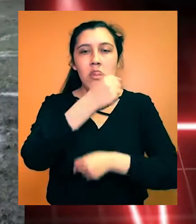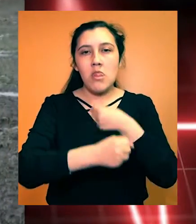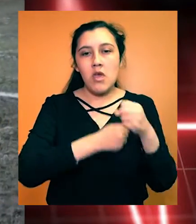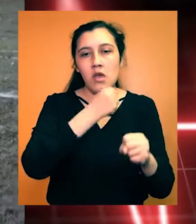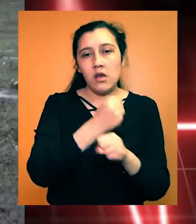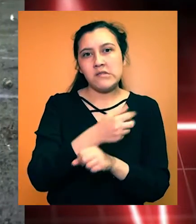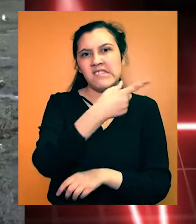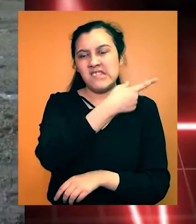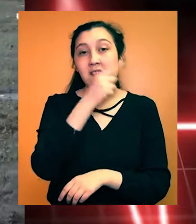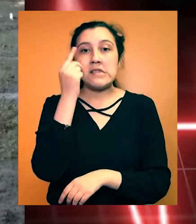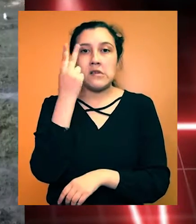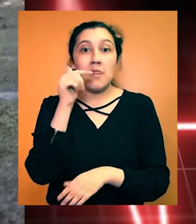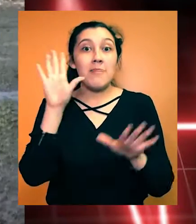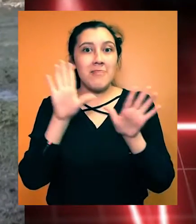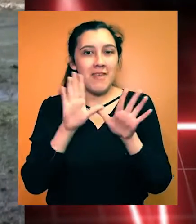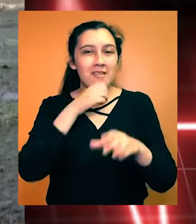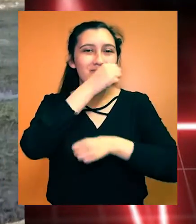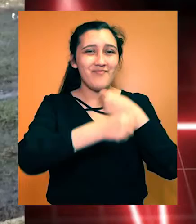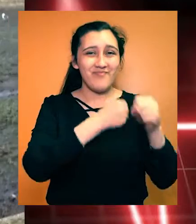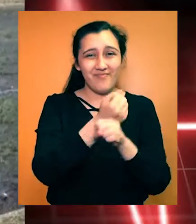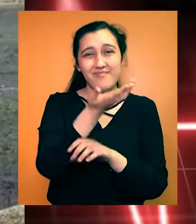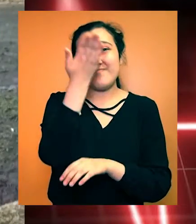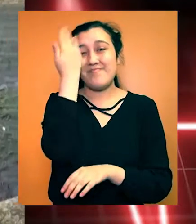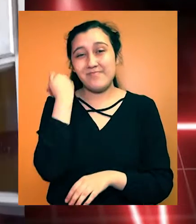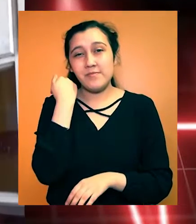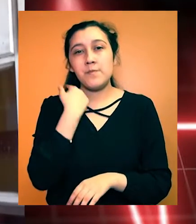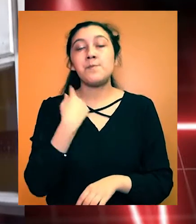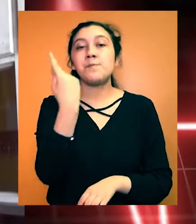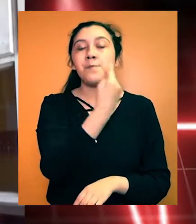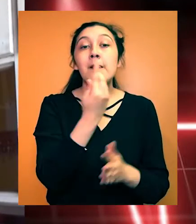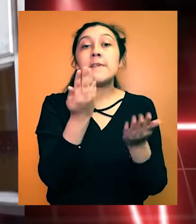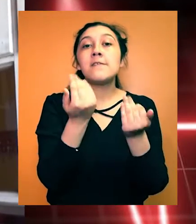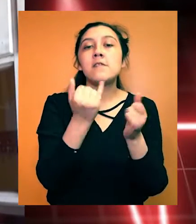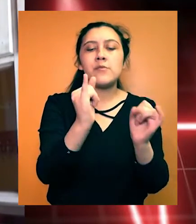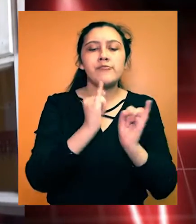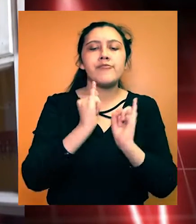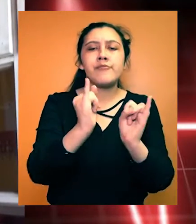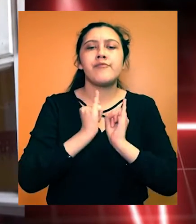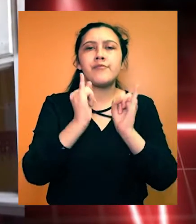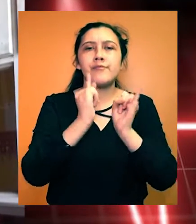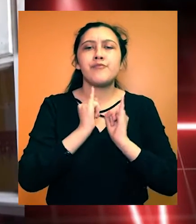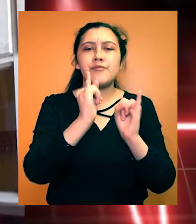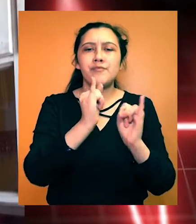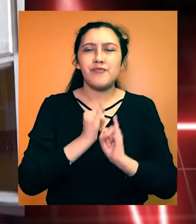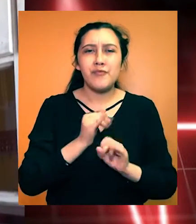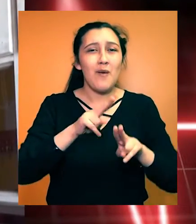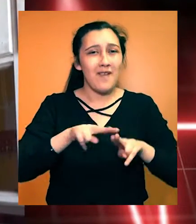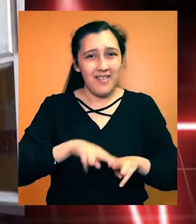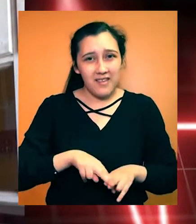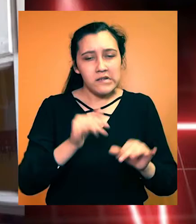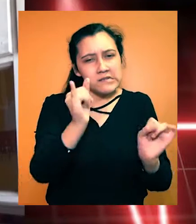que datan incluso desde hace más de una década. Y es por eso que estamos solicitando toda la información de